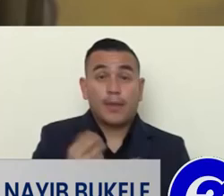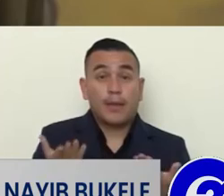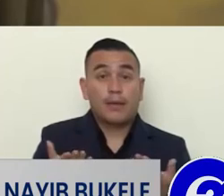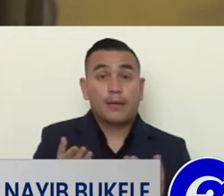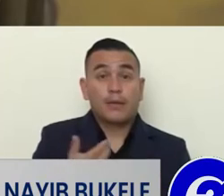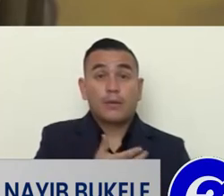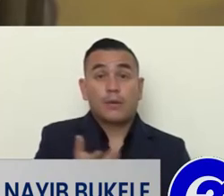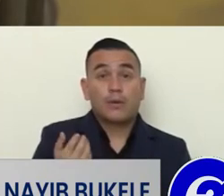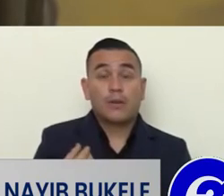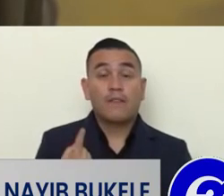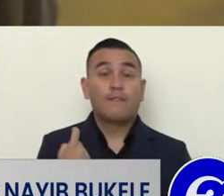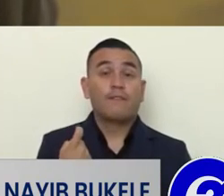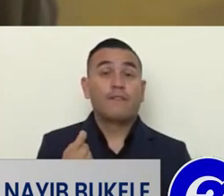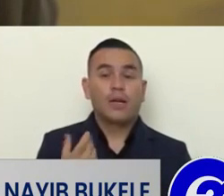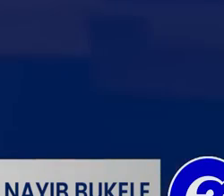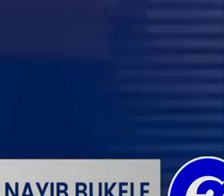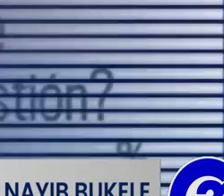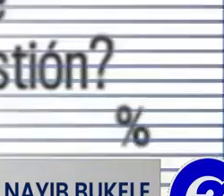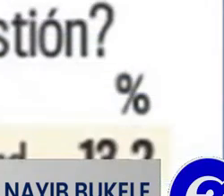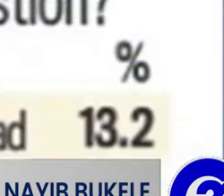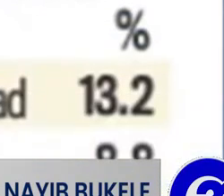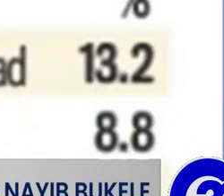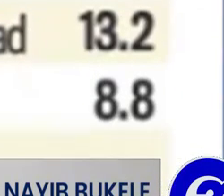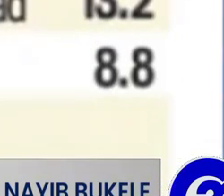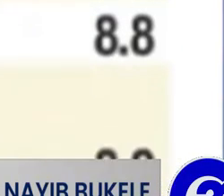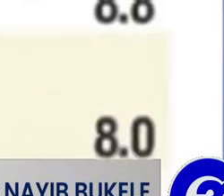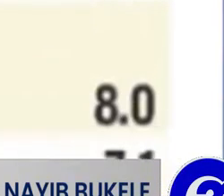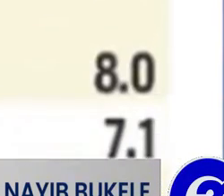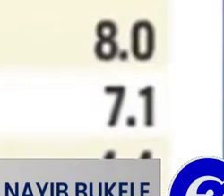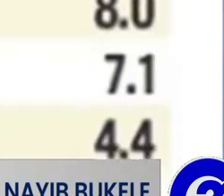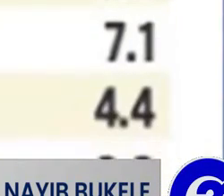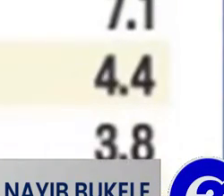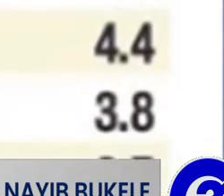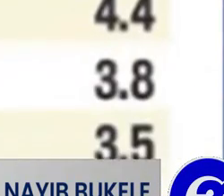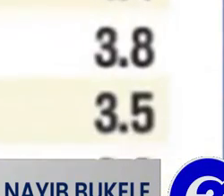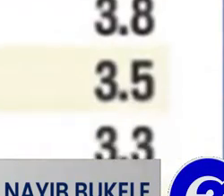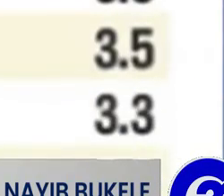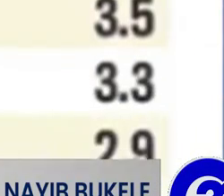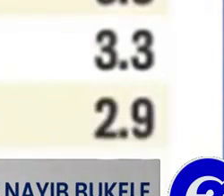respondieron que el presidente de la República, Nayib Bukele, no ha generado fuentes de empleo.